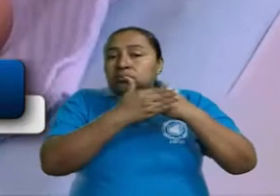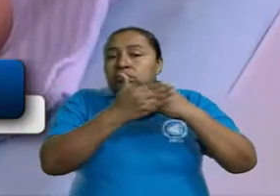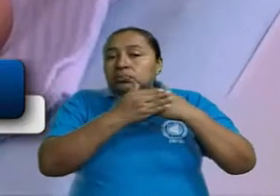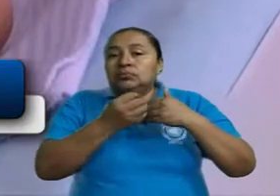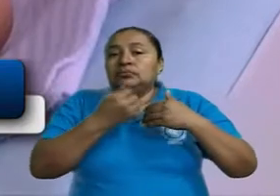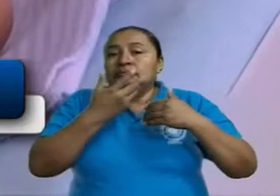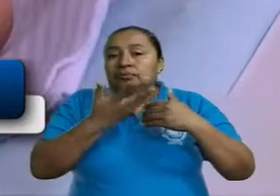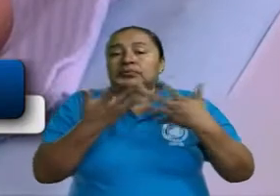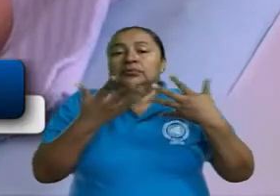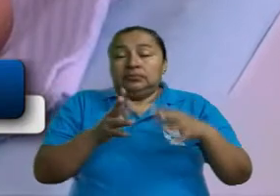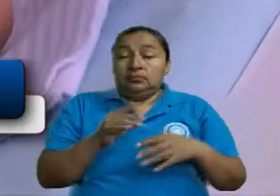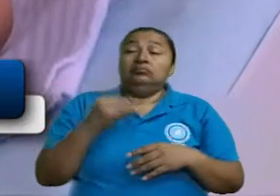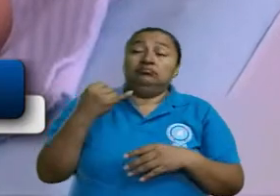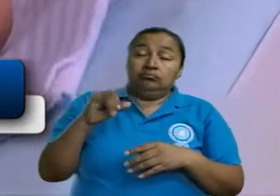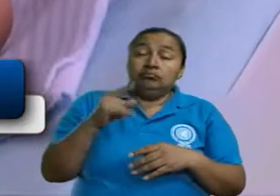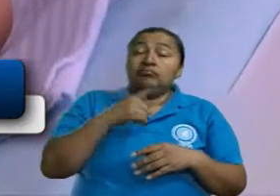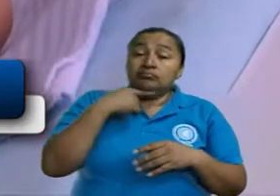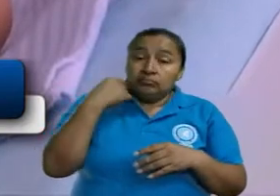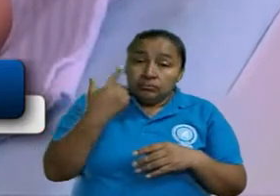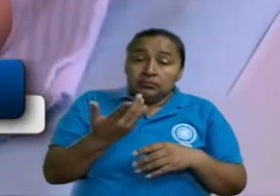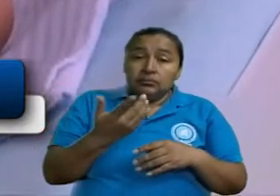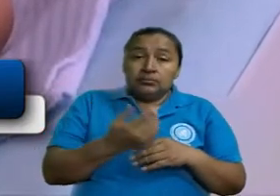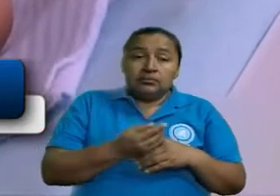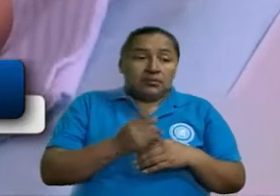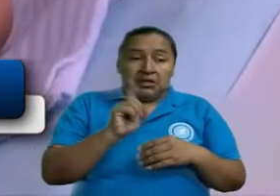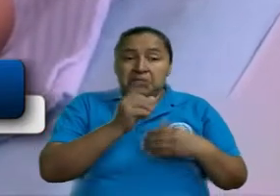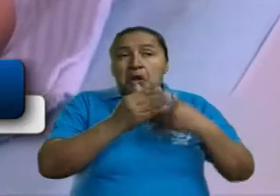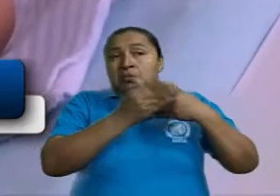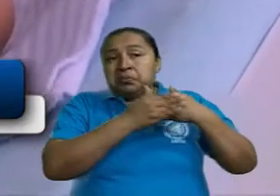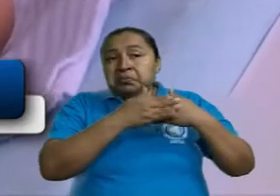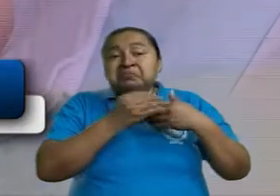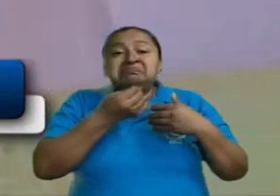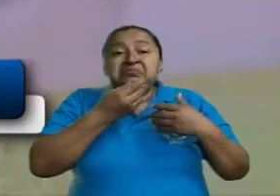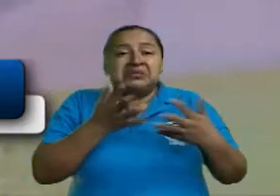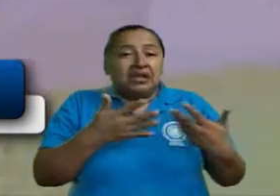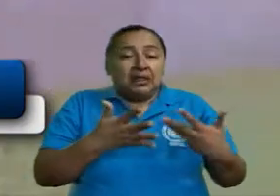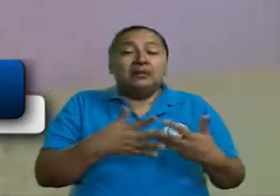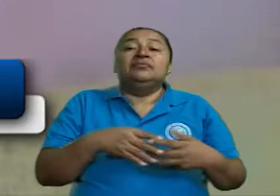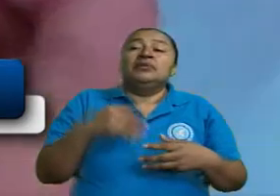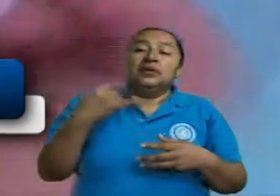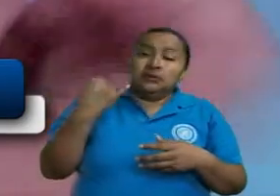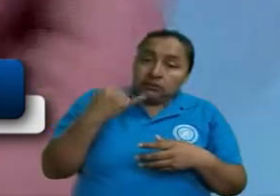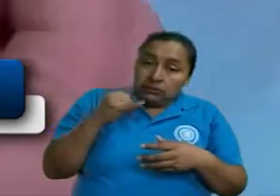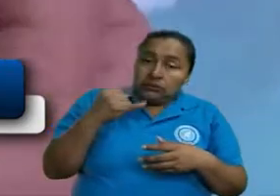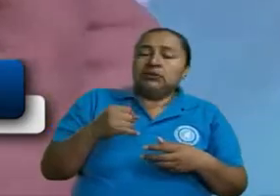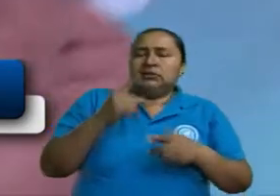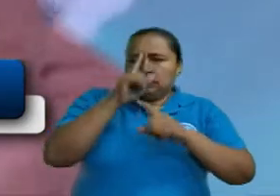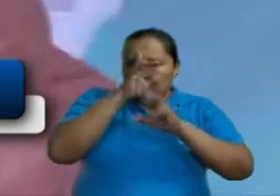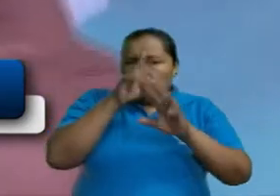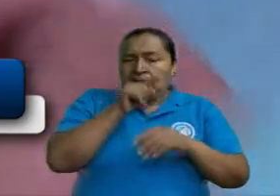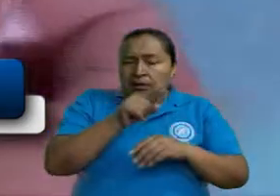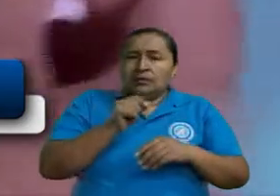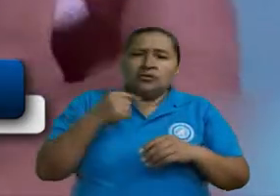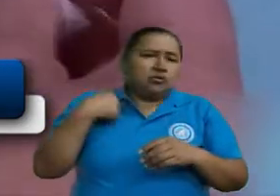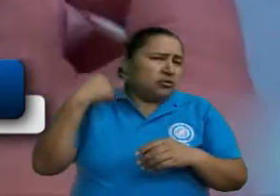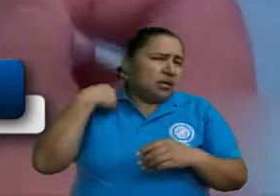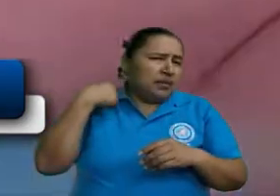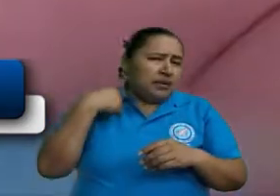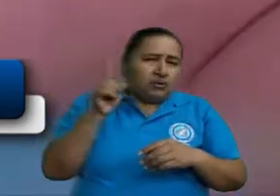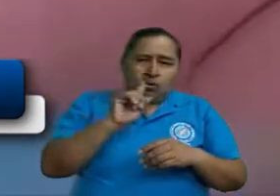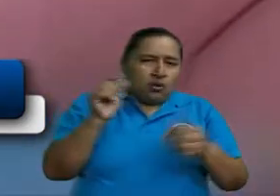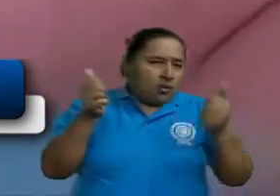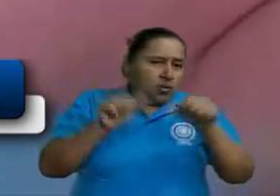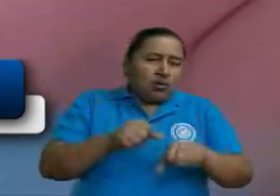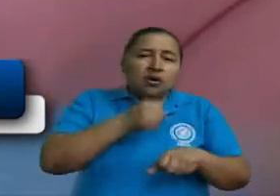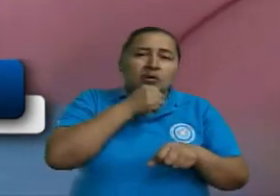erute. Exactamente. Y si no, no le sacó bien los gases. Ahí estoy de acuerdo con la abuelita. No siempre estoy de acuerdo con las abuelitas, la